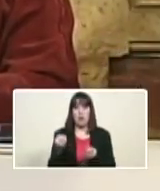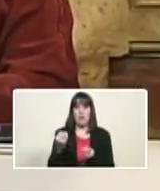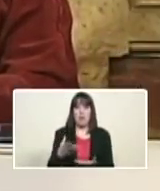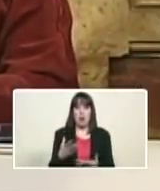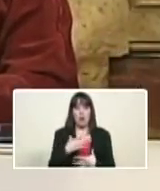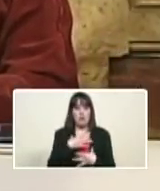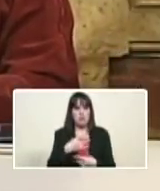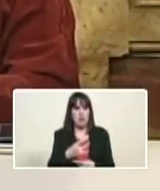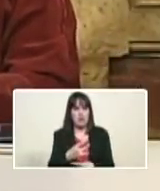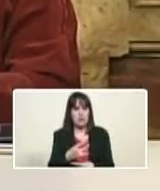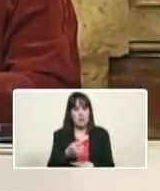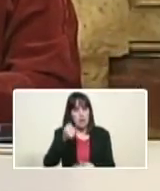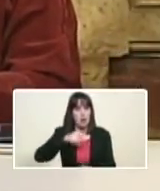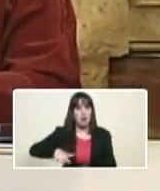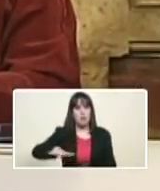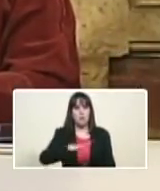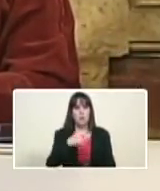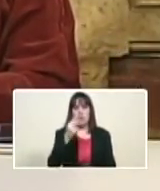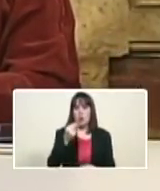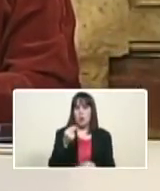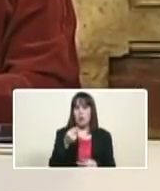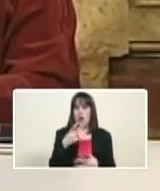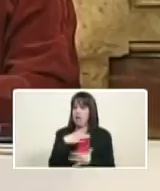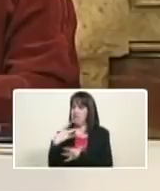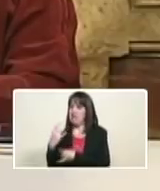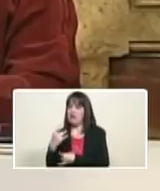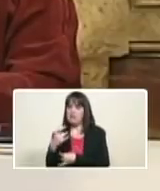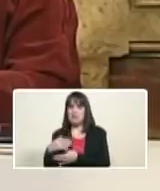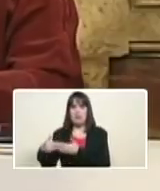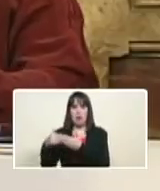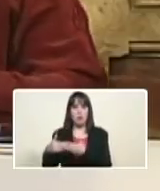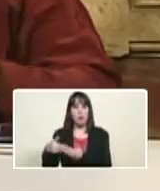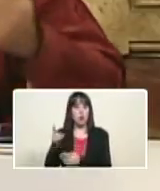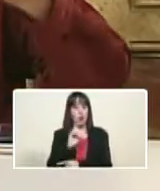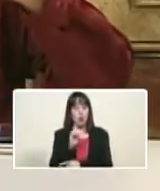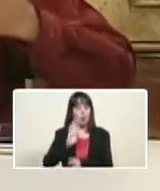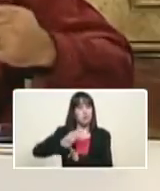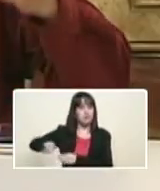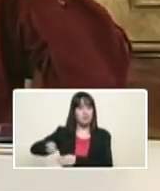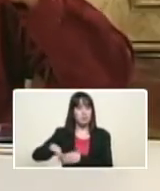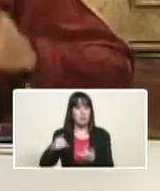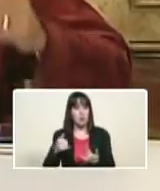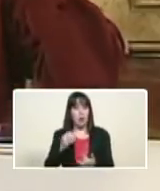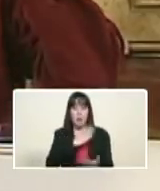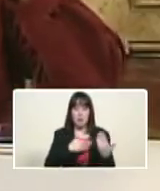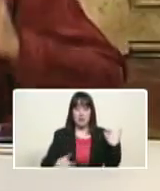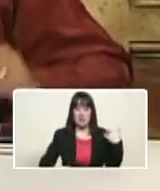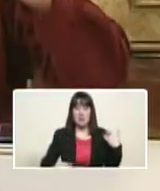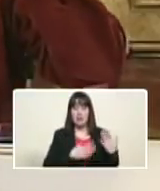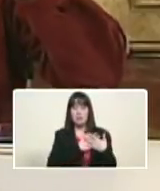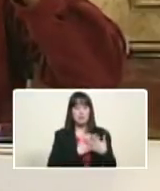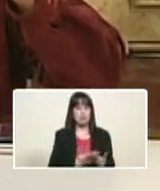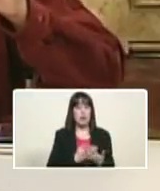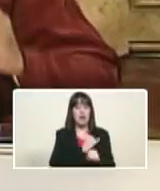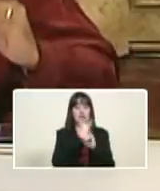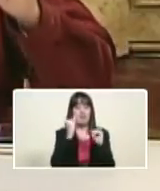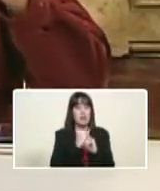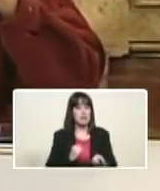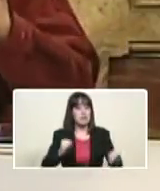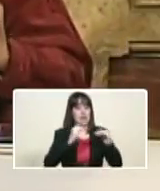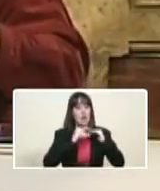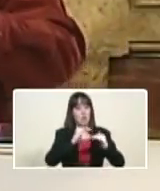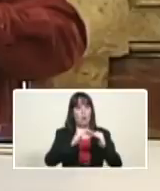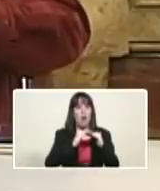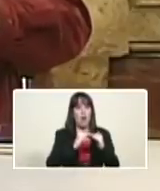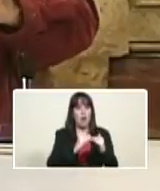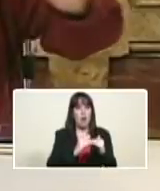al Fondo Monetario Internacional, a los ricachones jefes de cámara. No, aquí hay un presidente garantizando la felicidad, la igualdad y